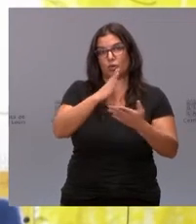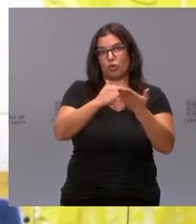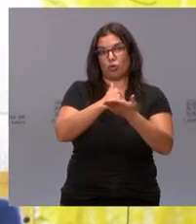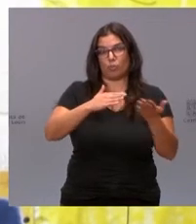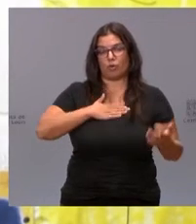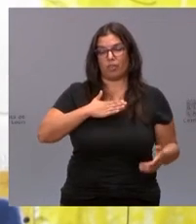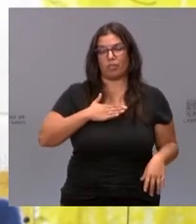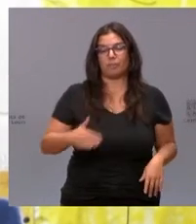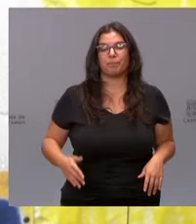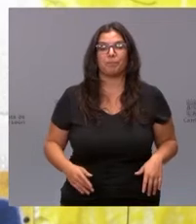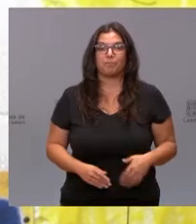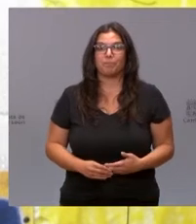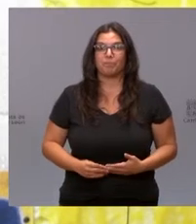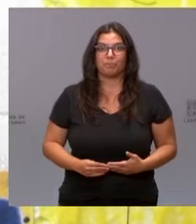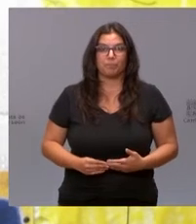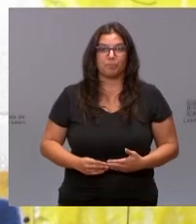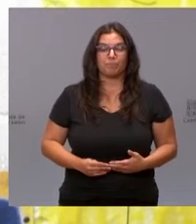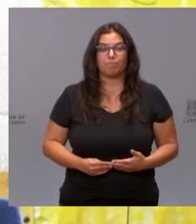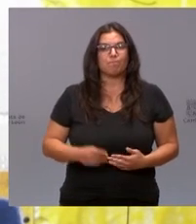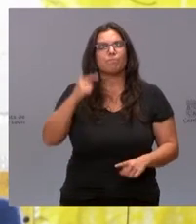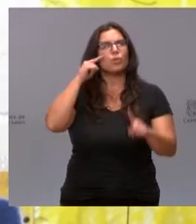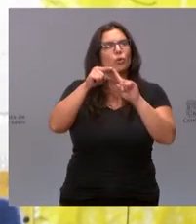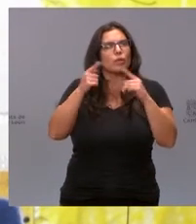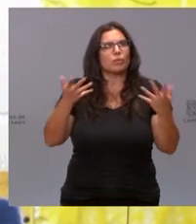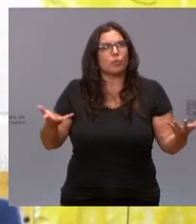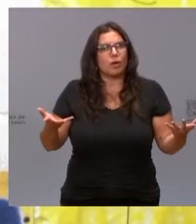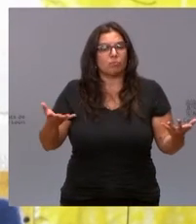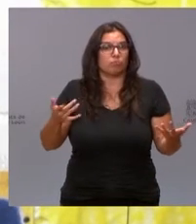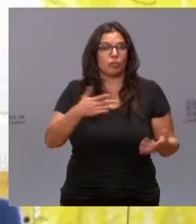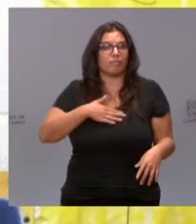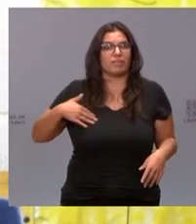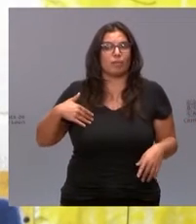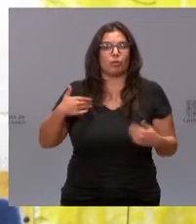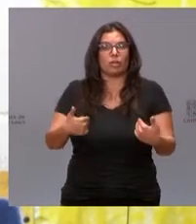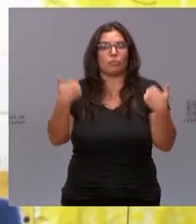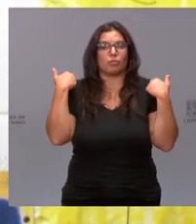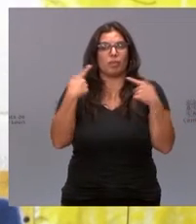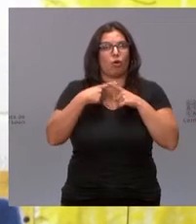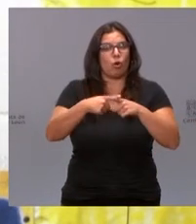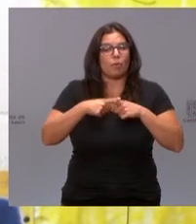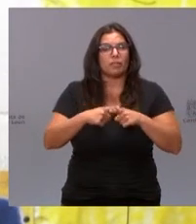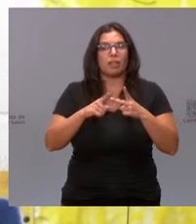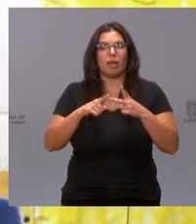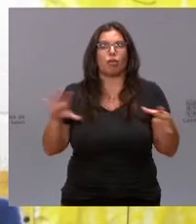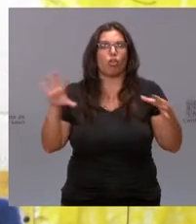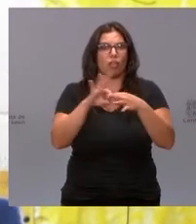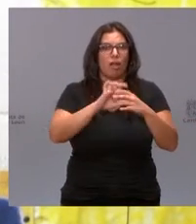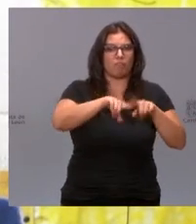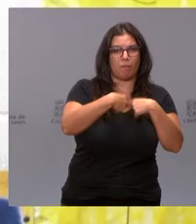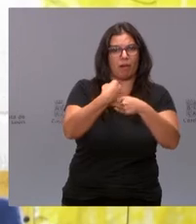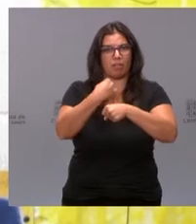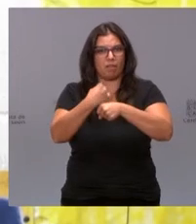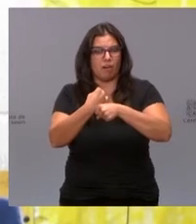autónoma. ¿Qué buscamos? Pues buscamos la corresponsabilidad, la conciliación